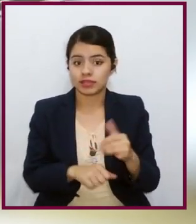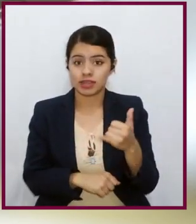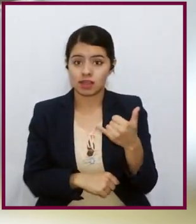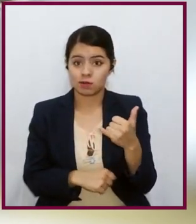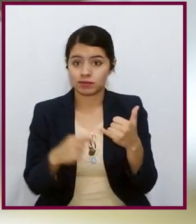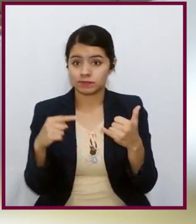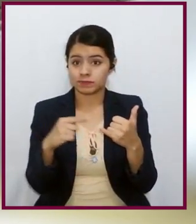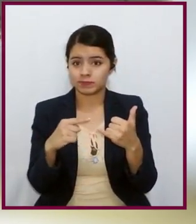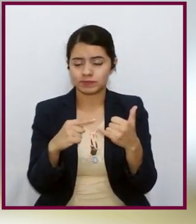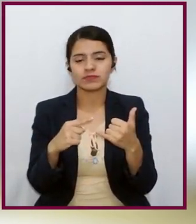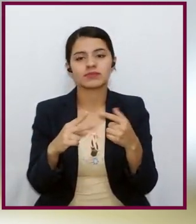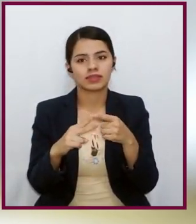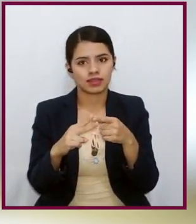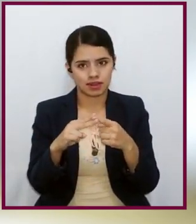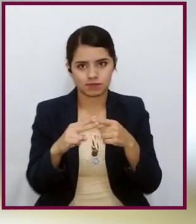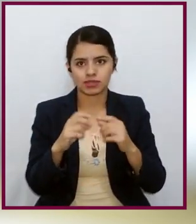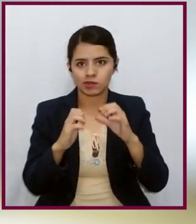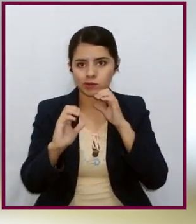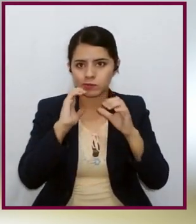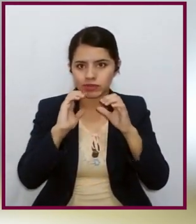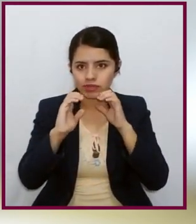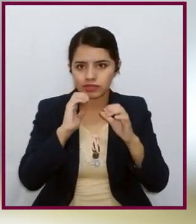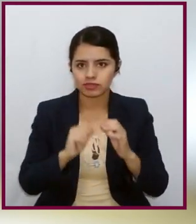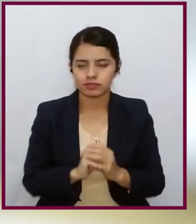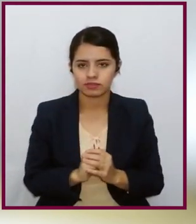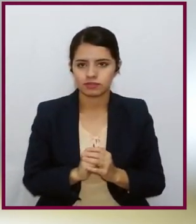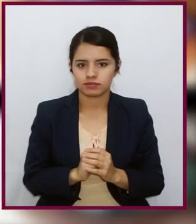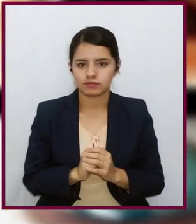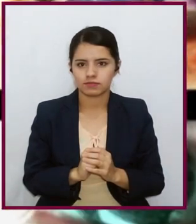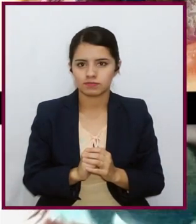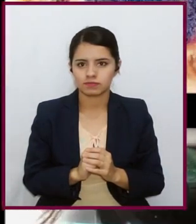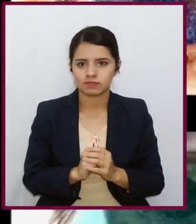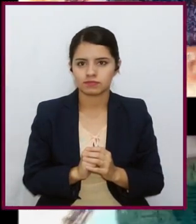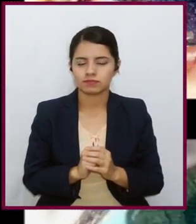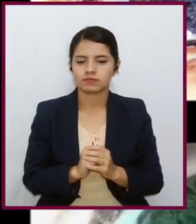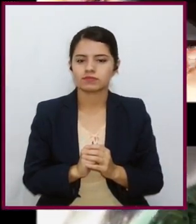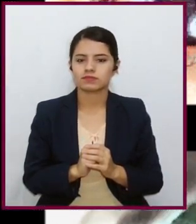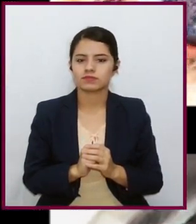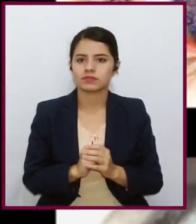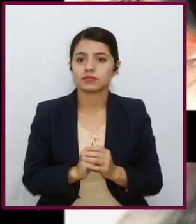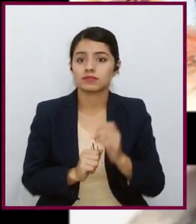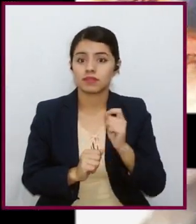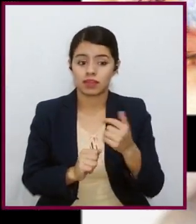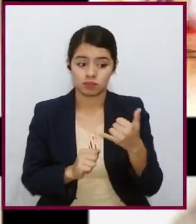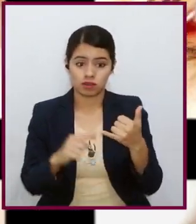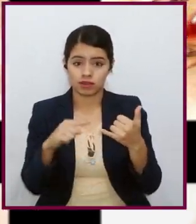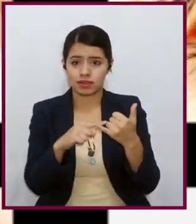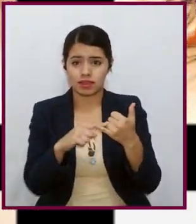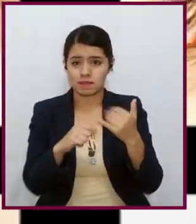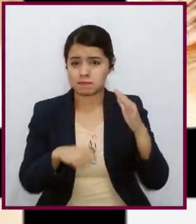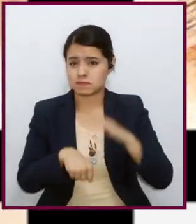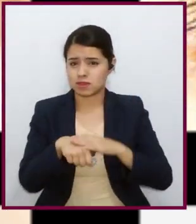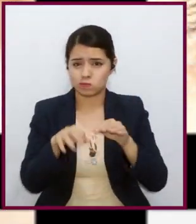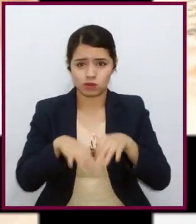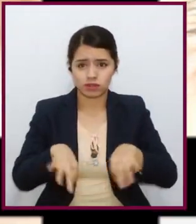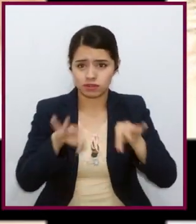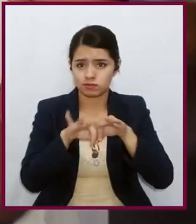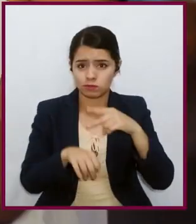sencilla. Pero para lograr eso, el que la creó tuvo que haber tenido todos los conceptos que